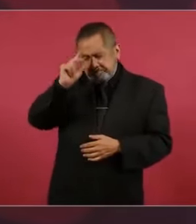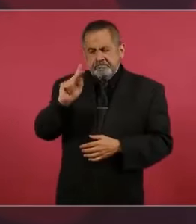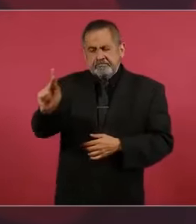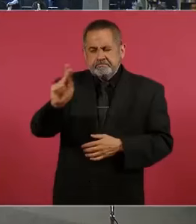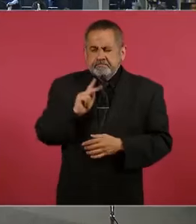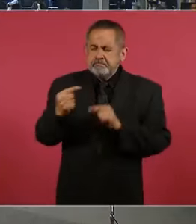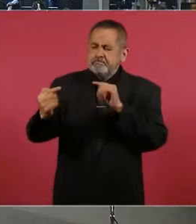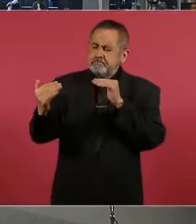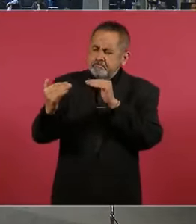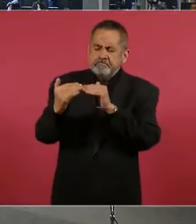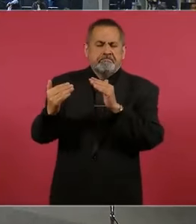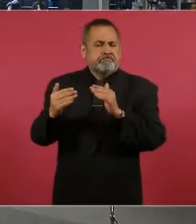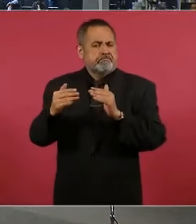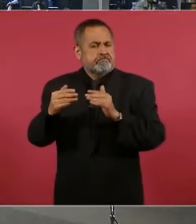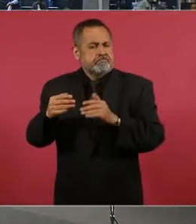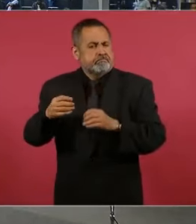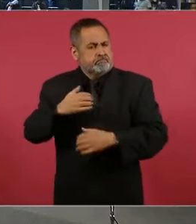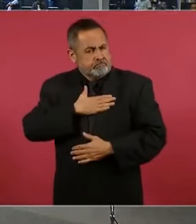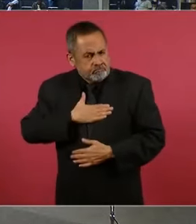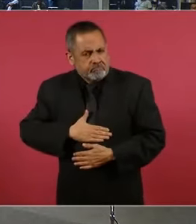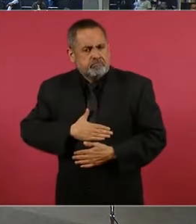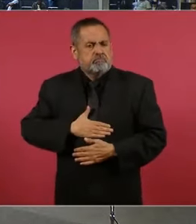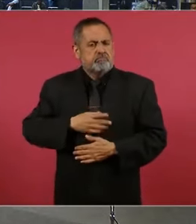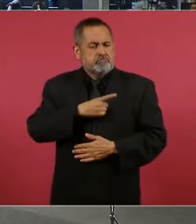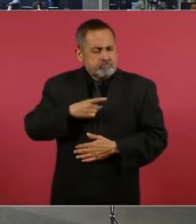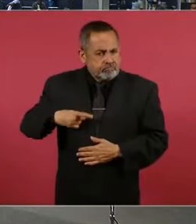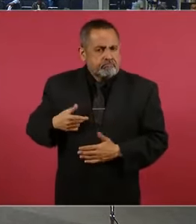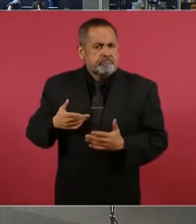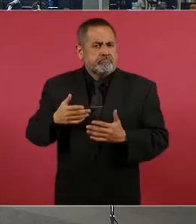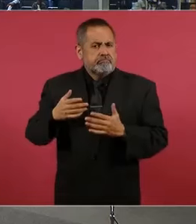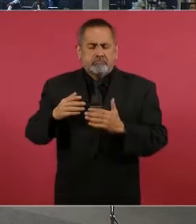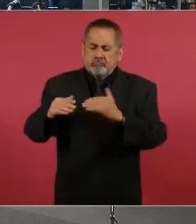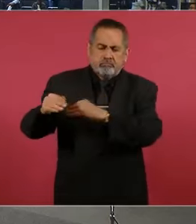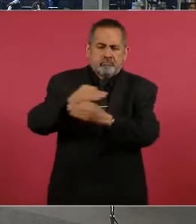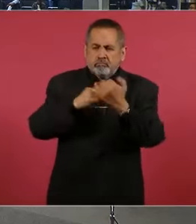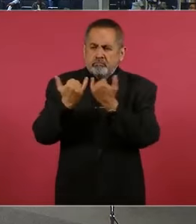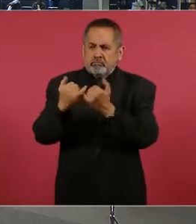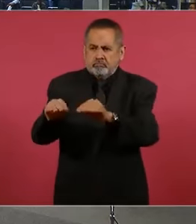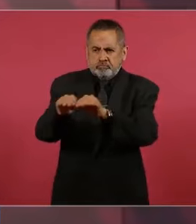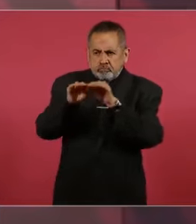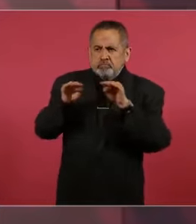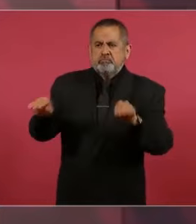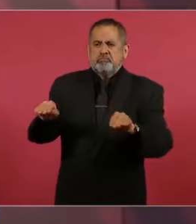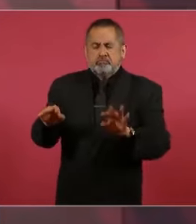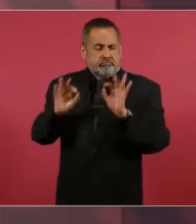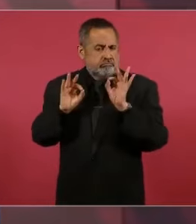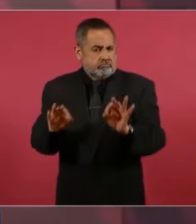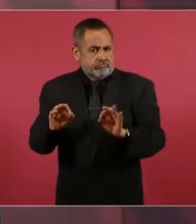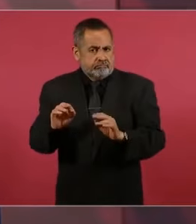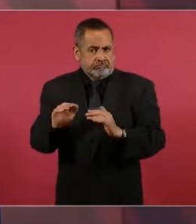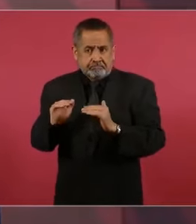en que debe de haber justicia, de que todos somos iguales,